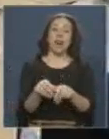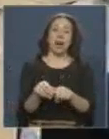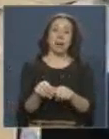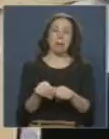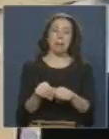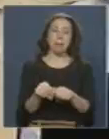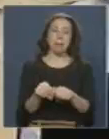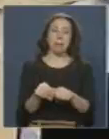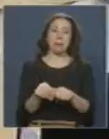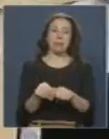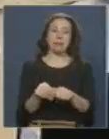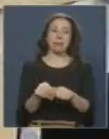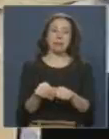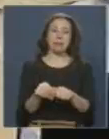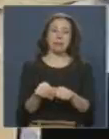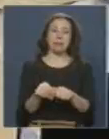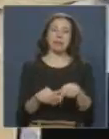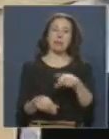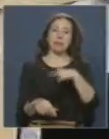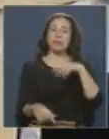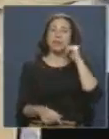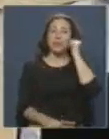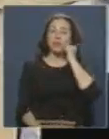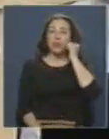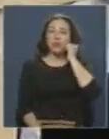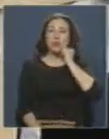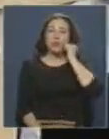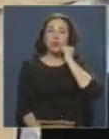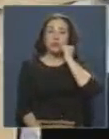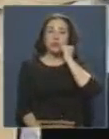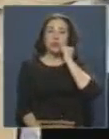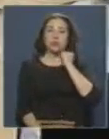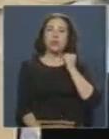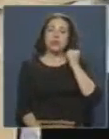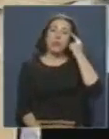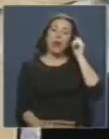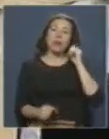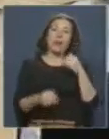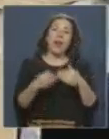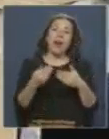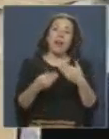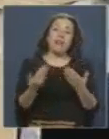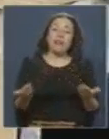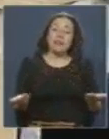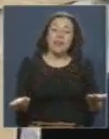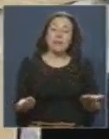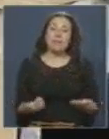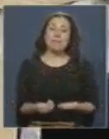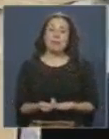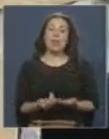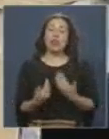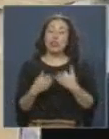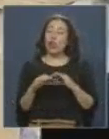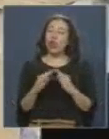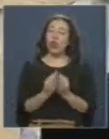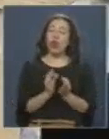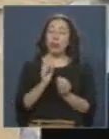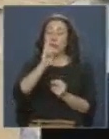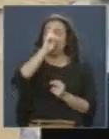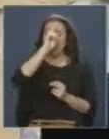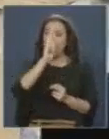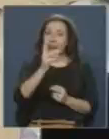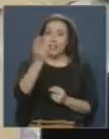Nuestro cariño para salir adelante. Y con el absoluto respeto que merecen estas familias y haciendo frente